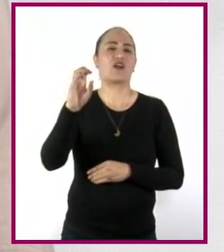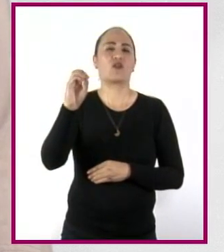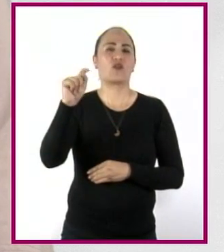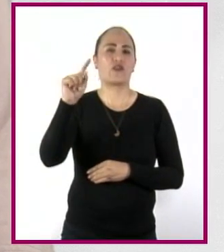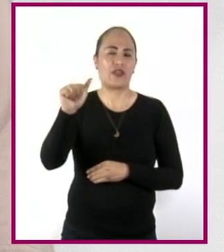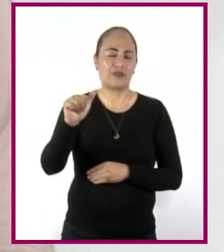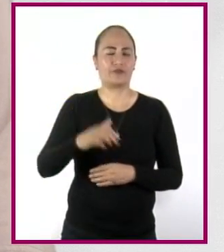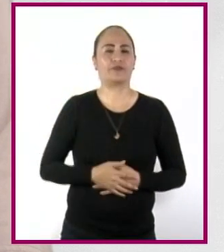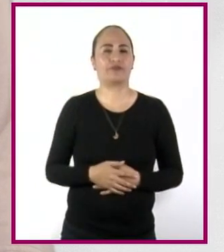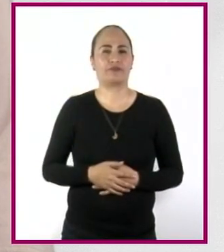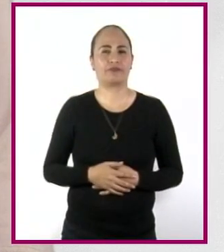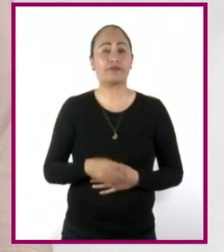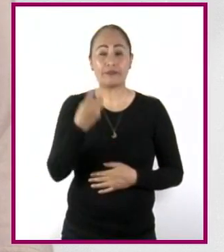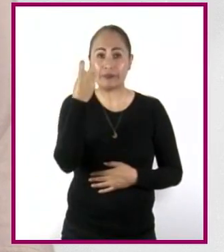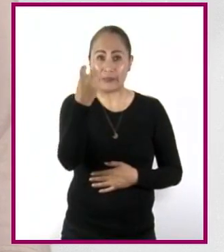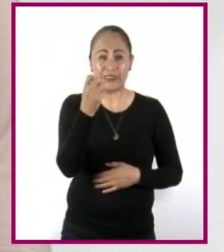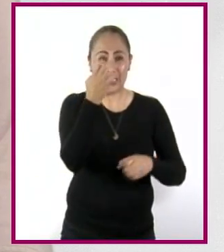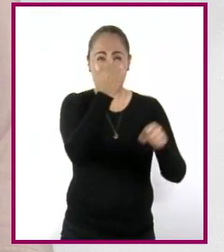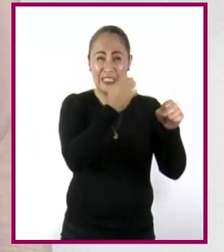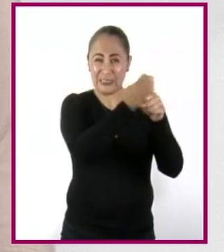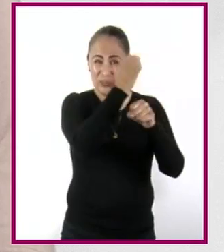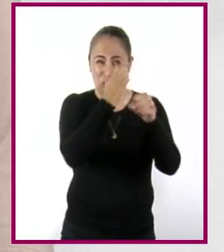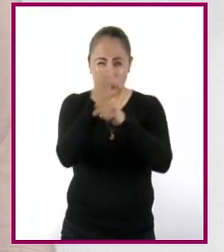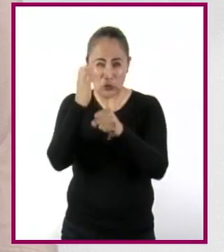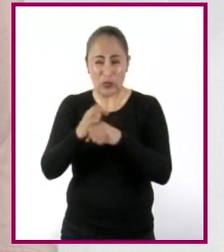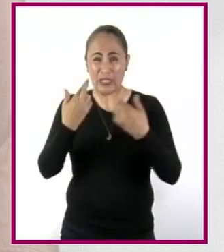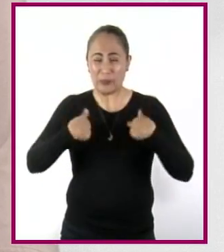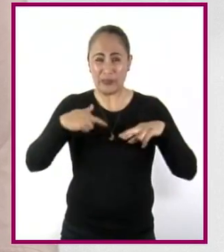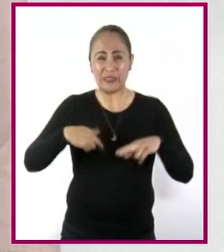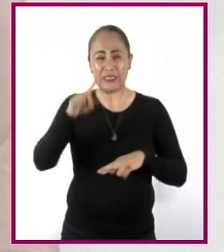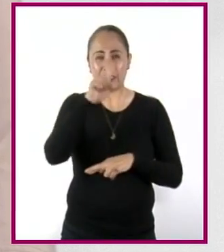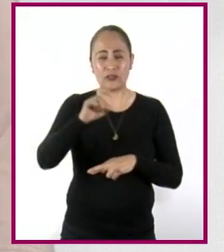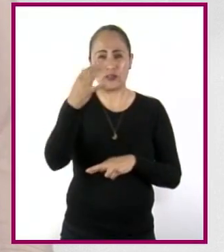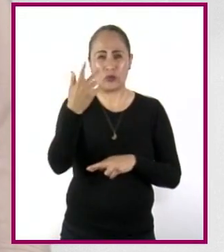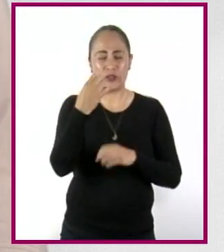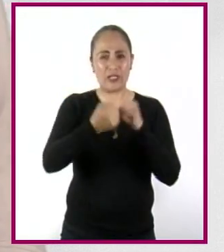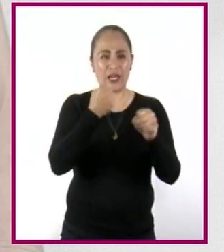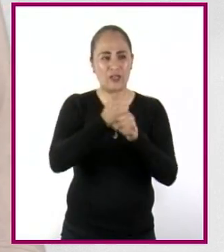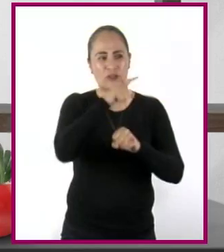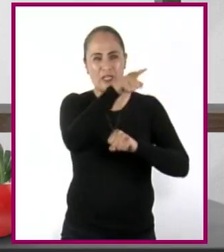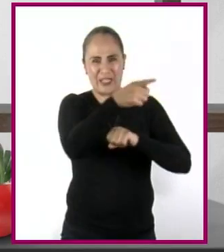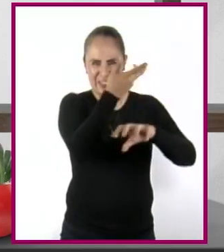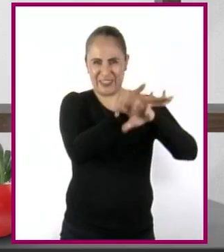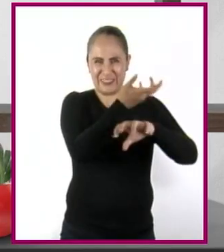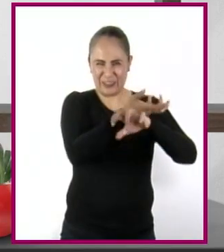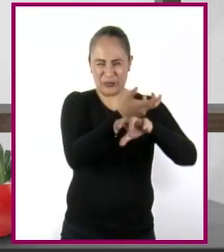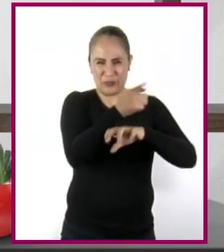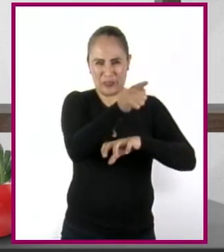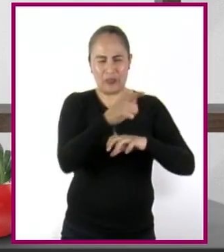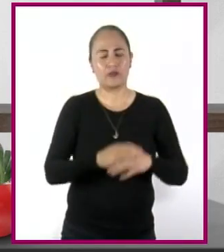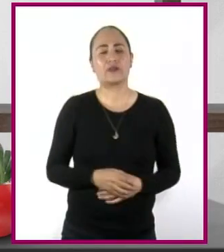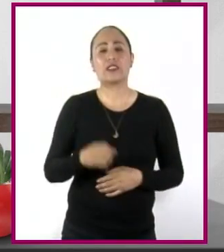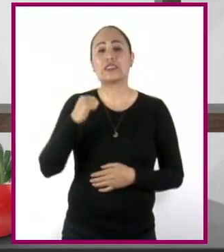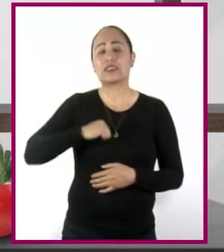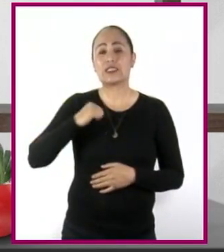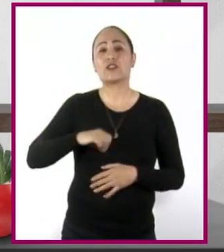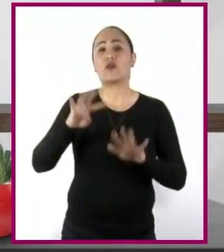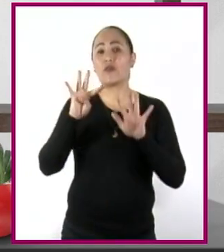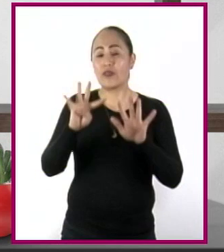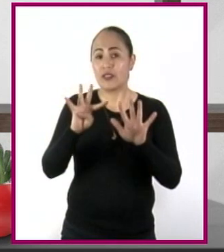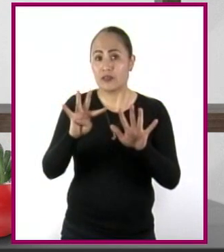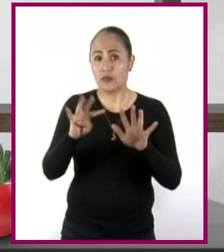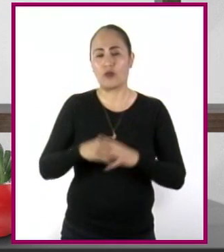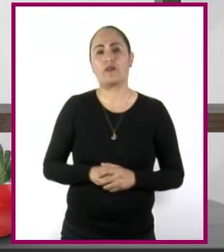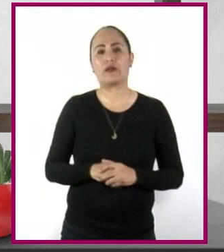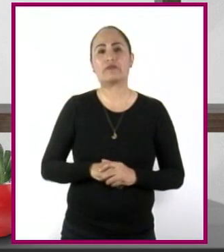conjunto escultórico representa los primeros 150 años de historia de nuestro vecino del norte. A finales del siglo XIX se levantaron